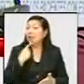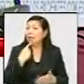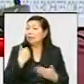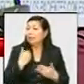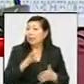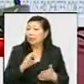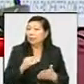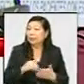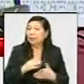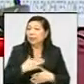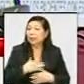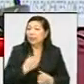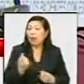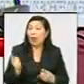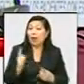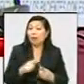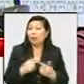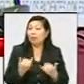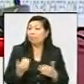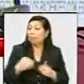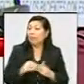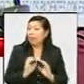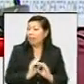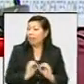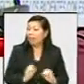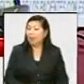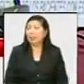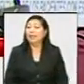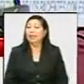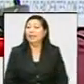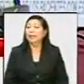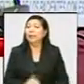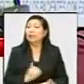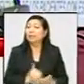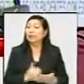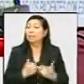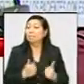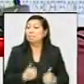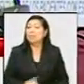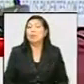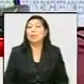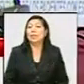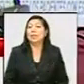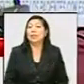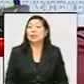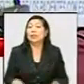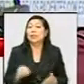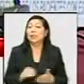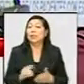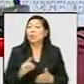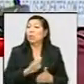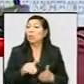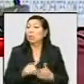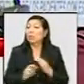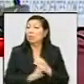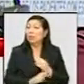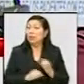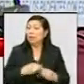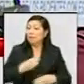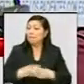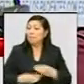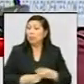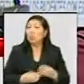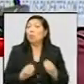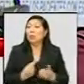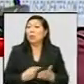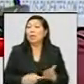y Eresalud hasta ahora no lo incorpora a su catálogo de bienes, si los sistemas de coplanares lo usan en todas partes del mundo?